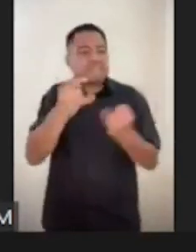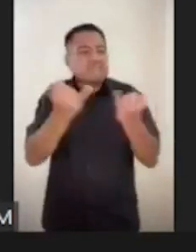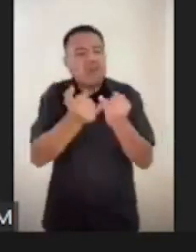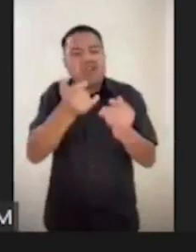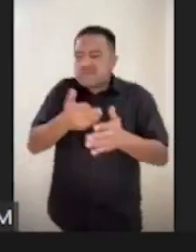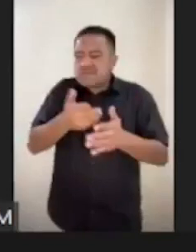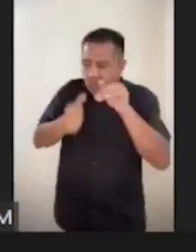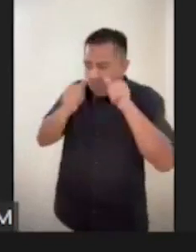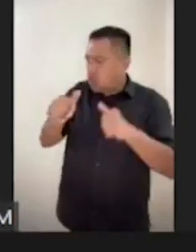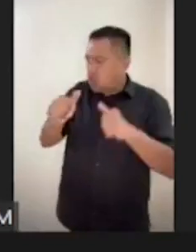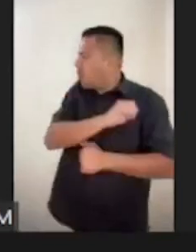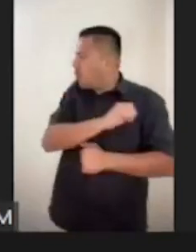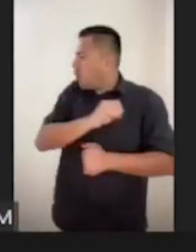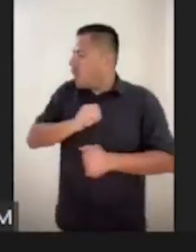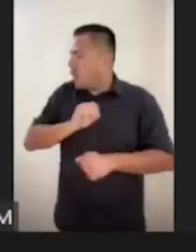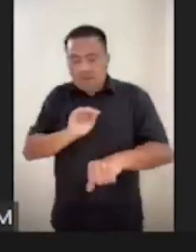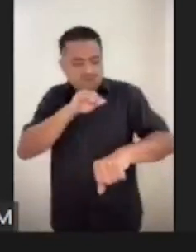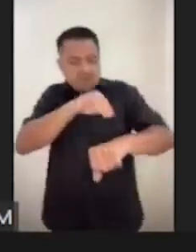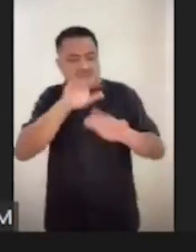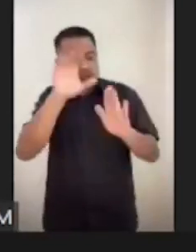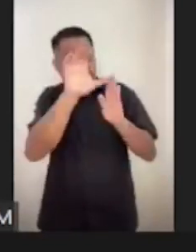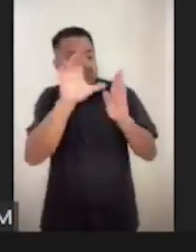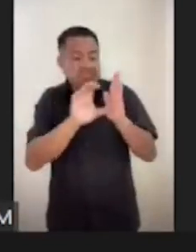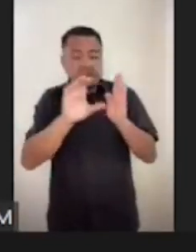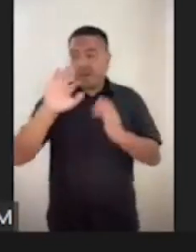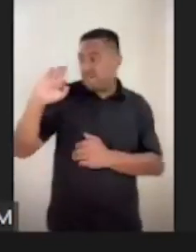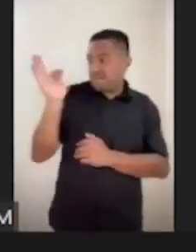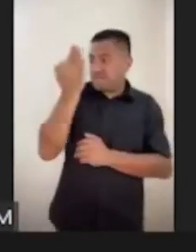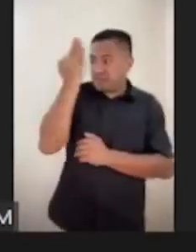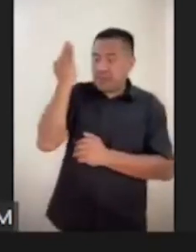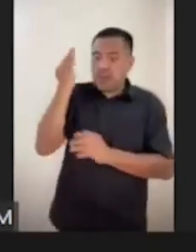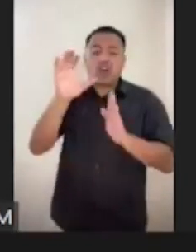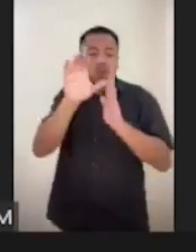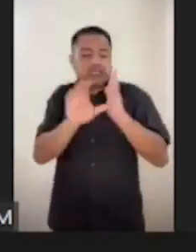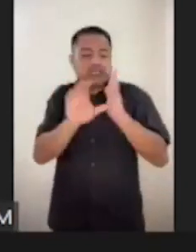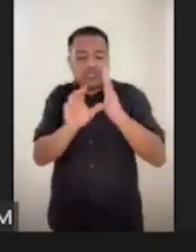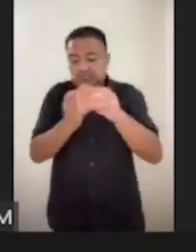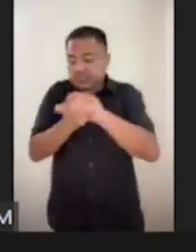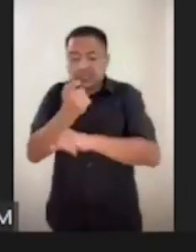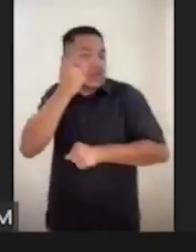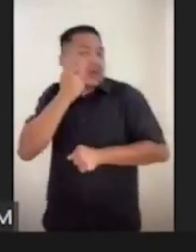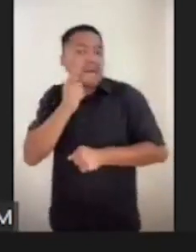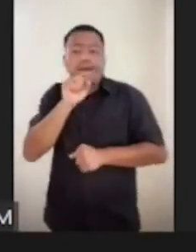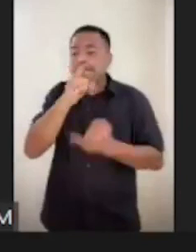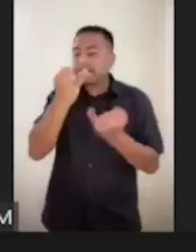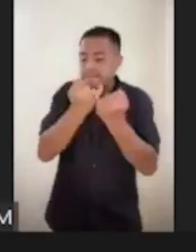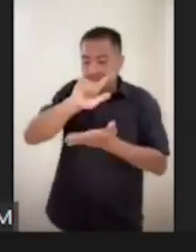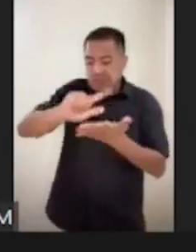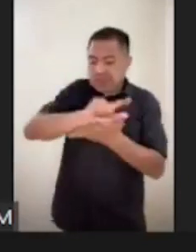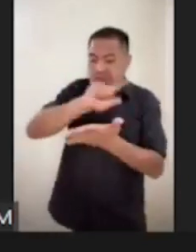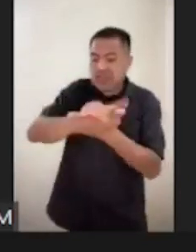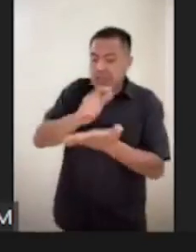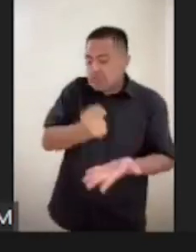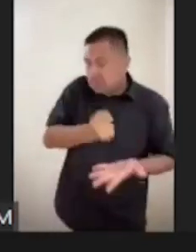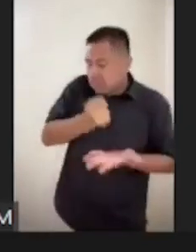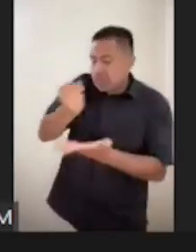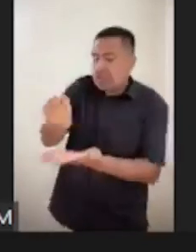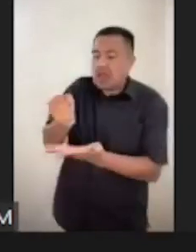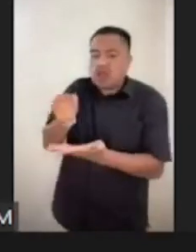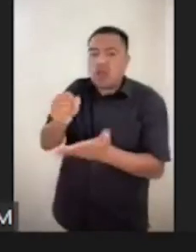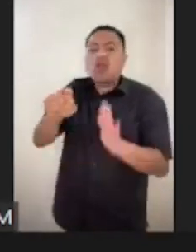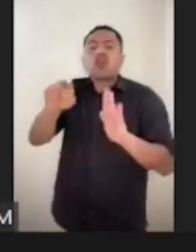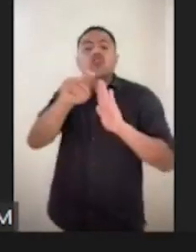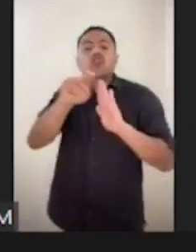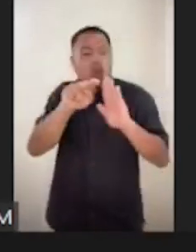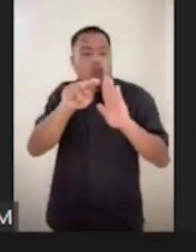han incumplido con las obligaciones que les impone la Constitución Federal, Constitución Local, Ley de Presupuesto y Ley Orgánica conforme al